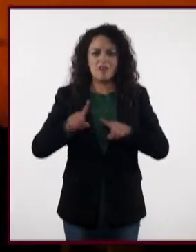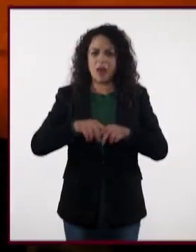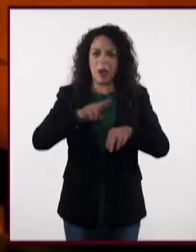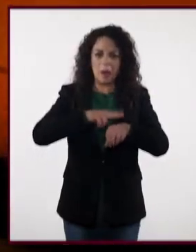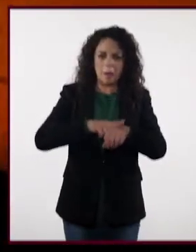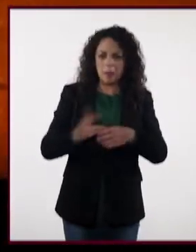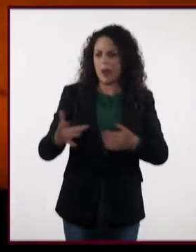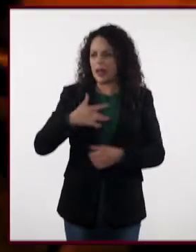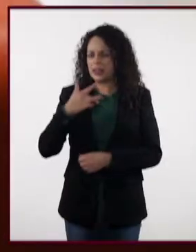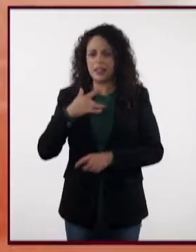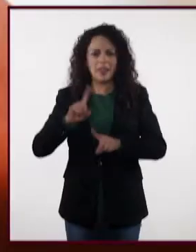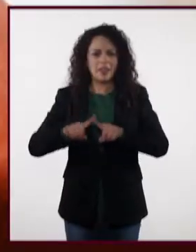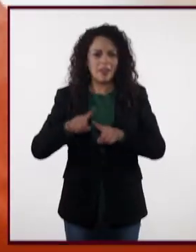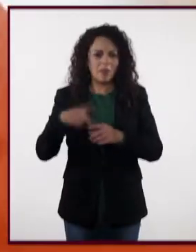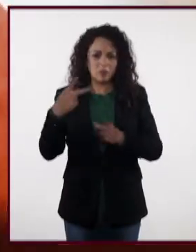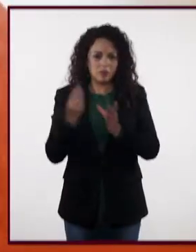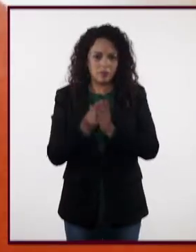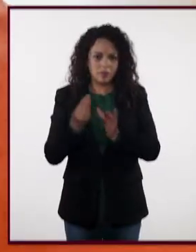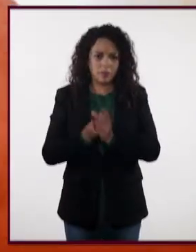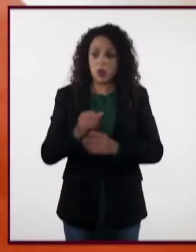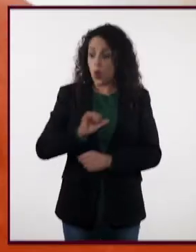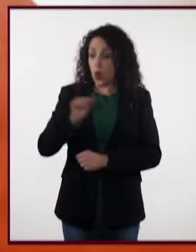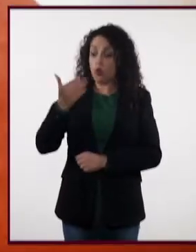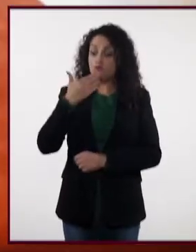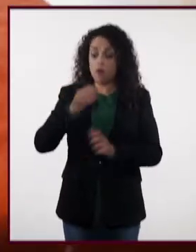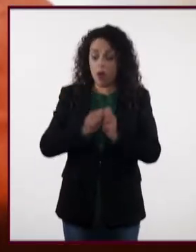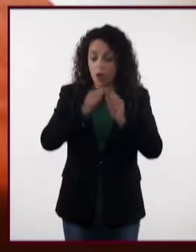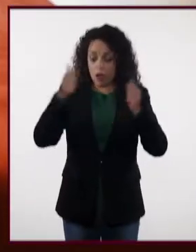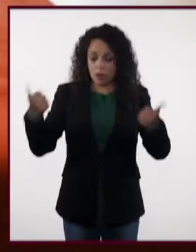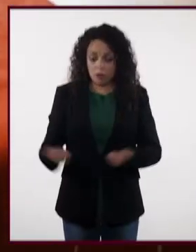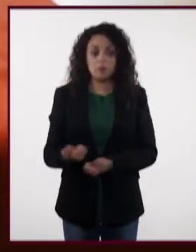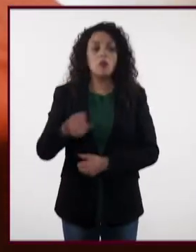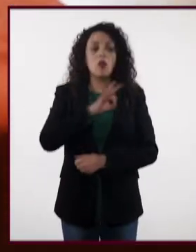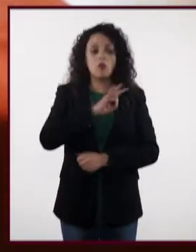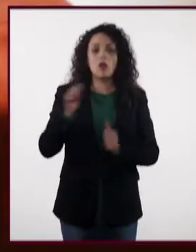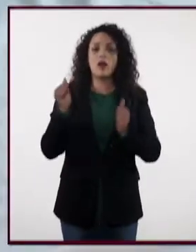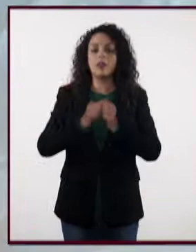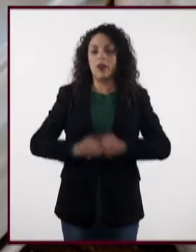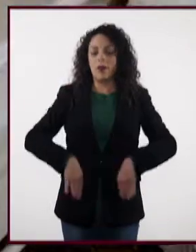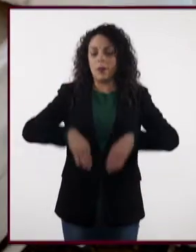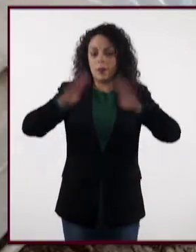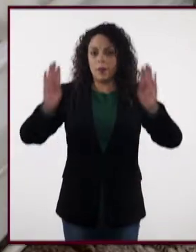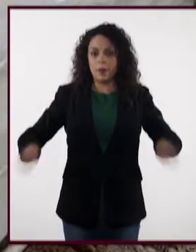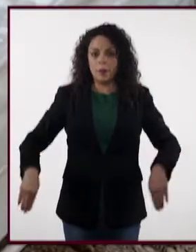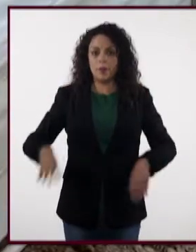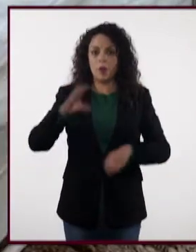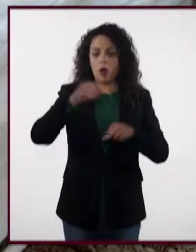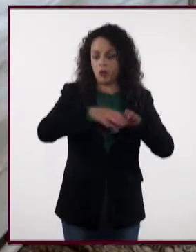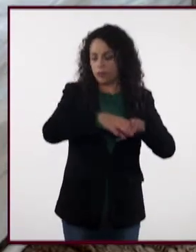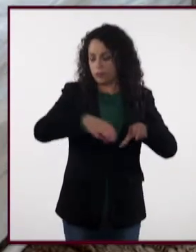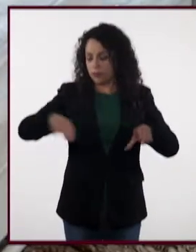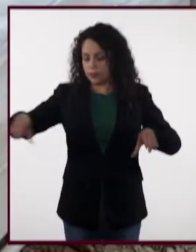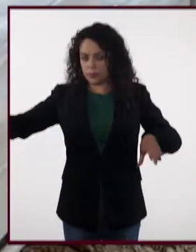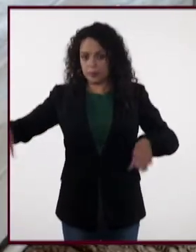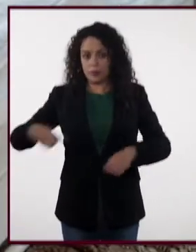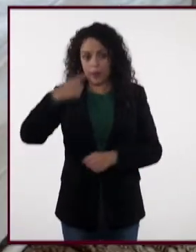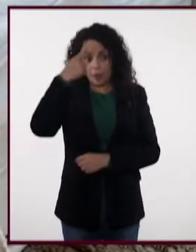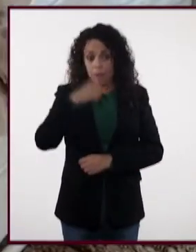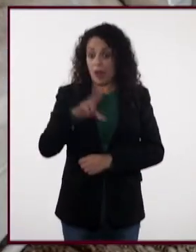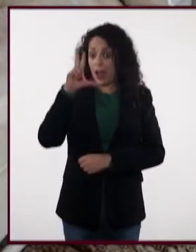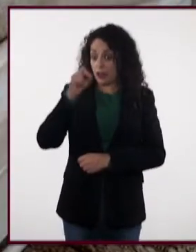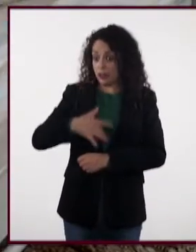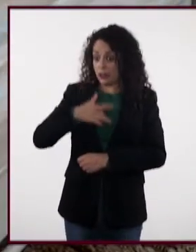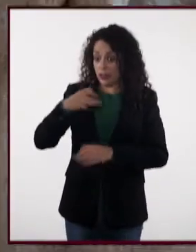los muebles que no están forrados de textiles pueden engalanarse con manteles y caminos de mesa. Para dormir sin frío,